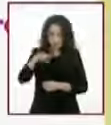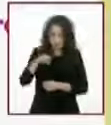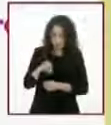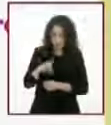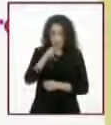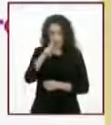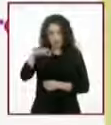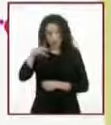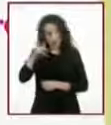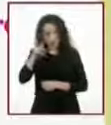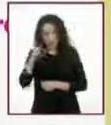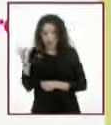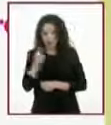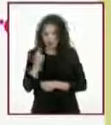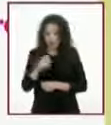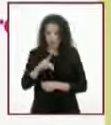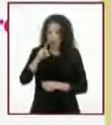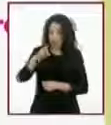que.